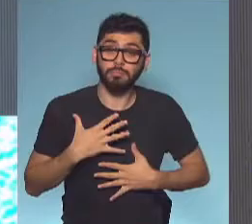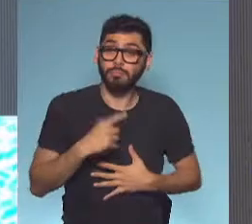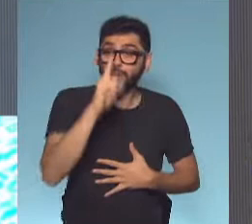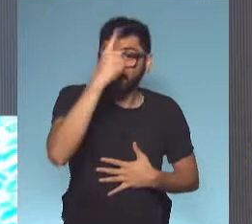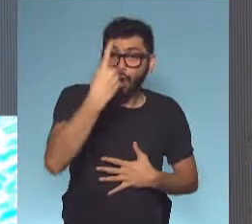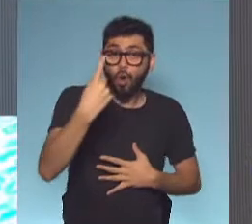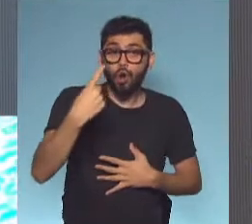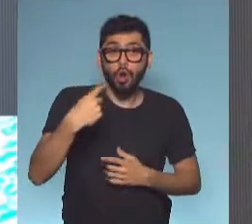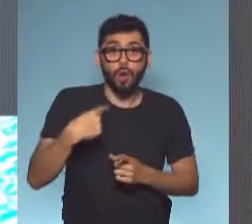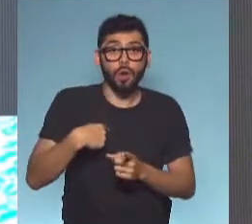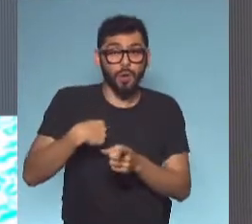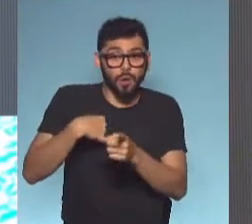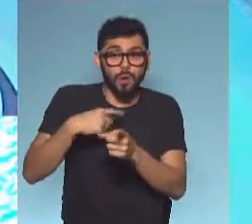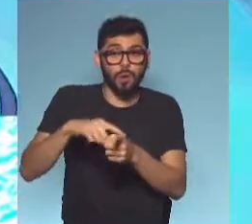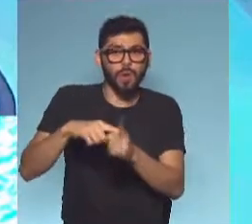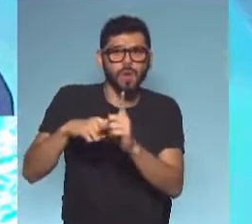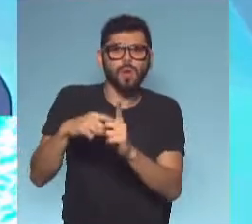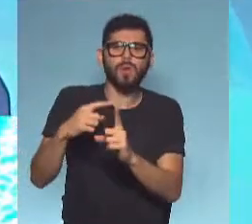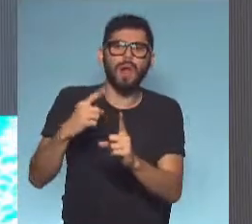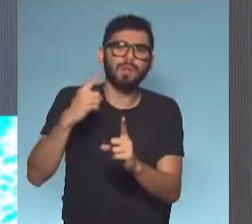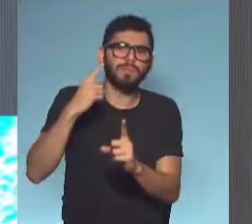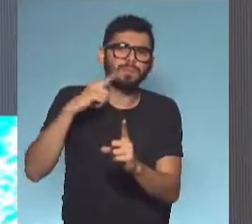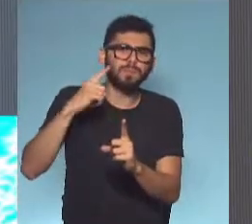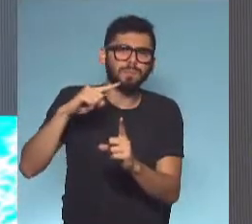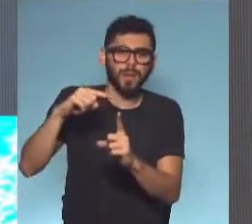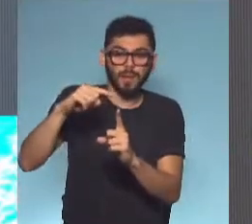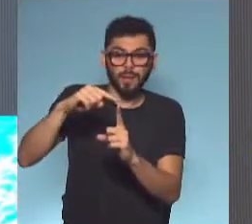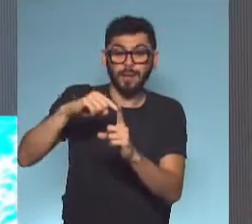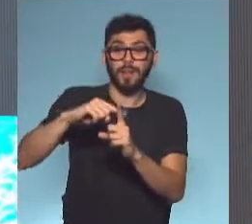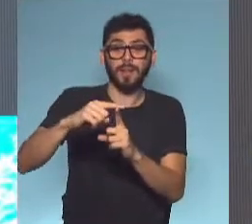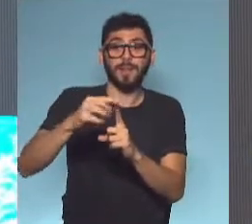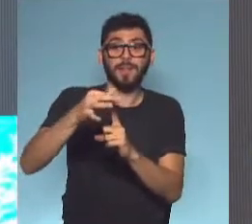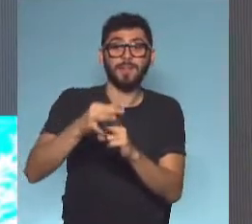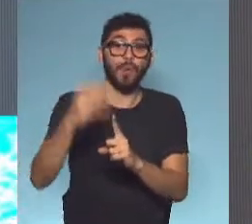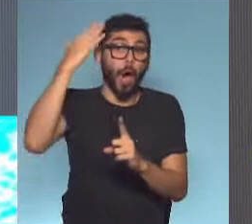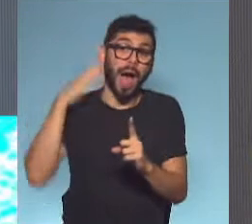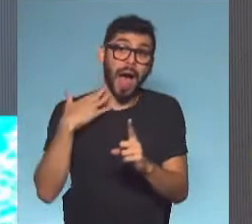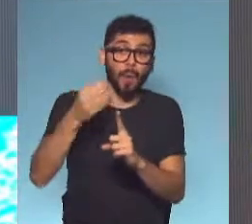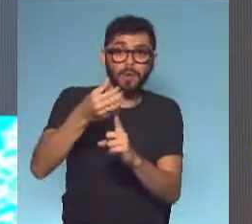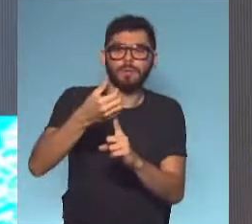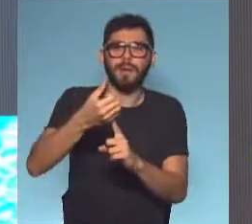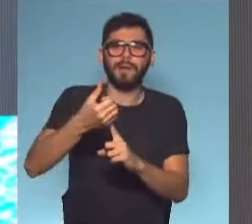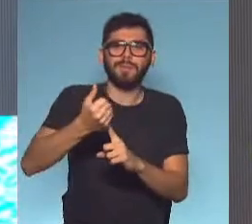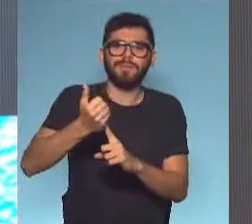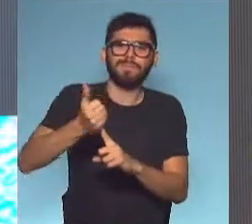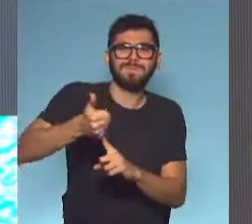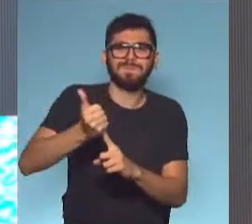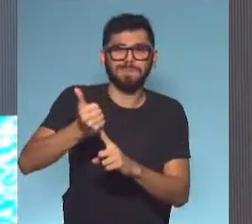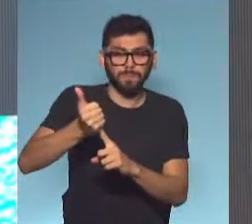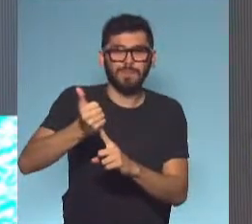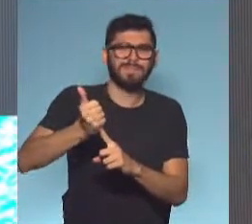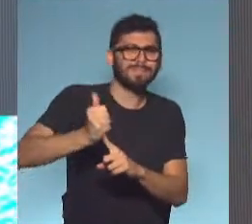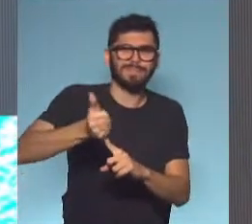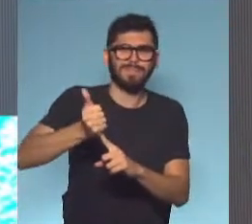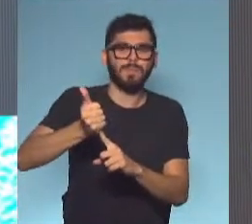se practica como una pequeña fisura en lo que es el glande del pene para evitar tener esto